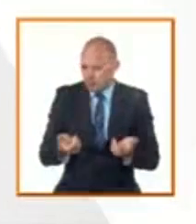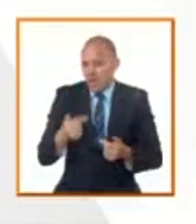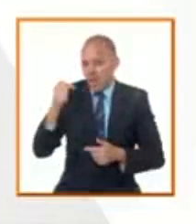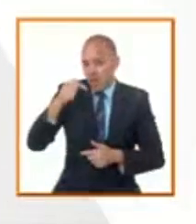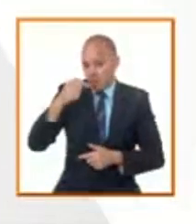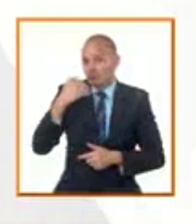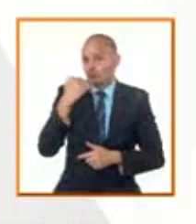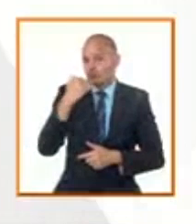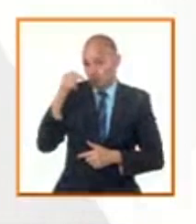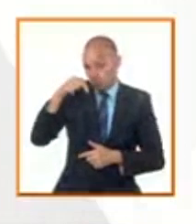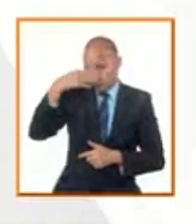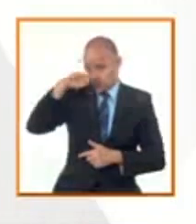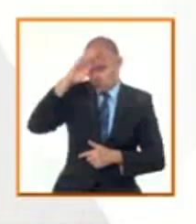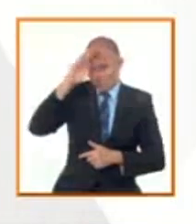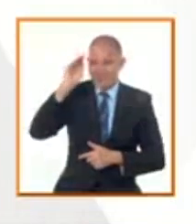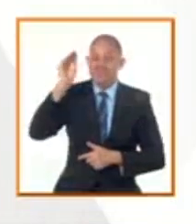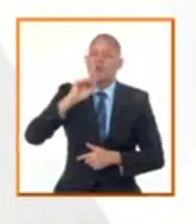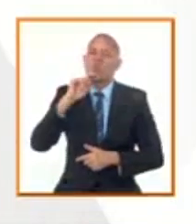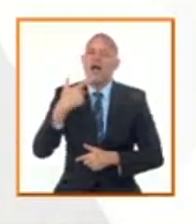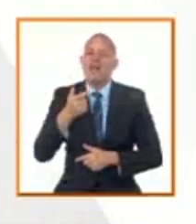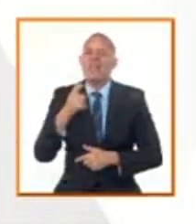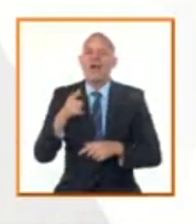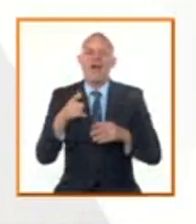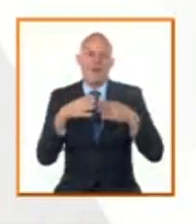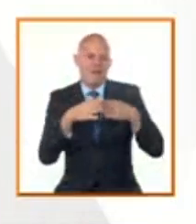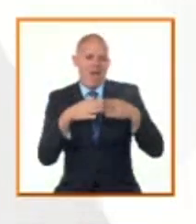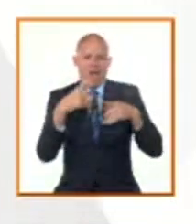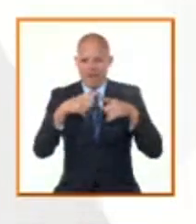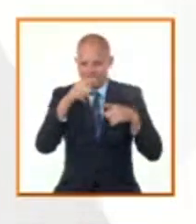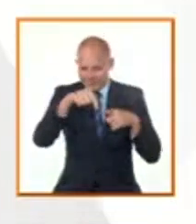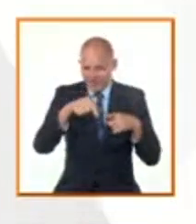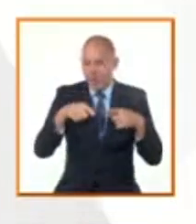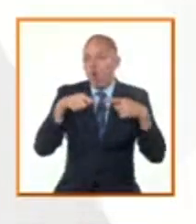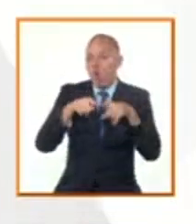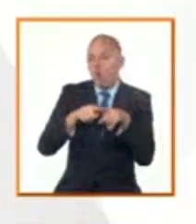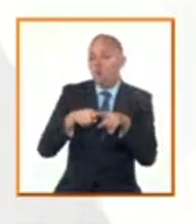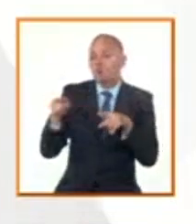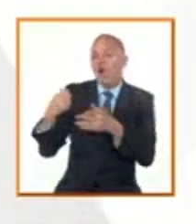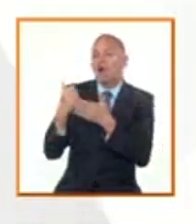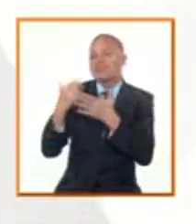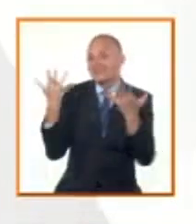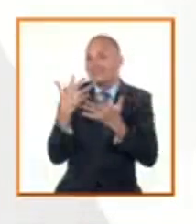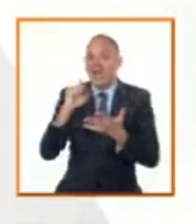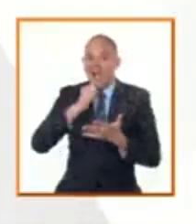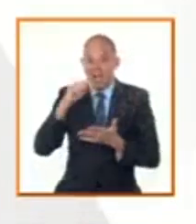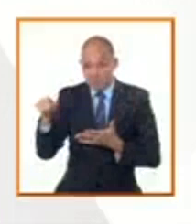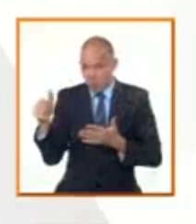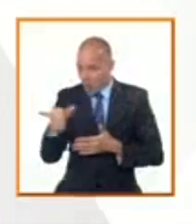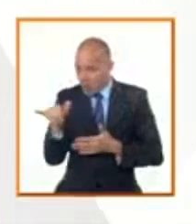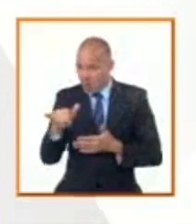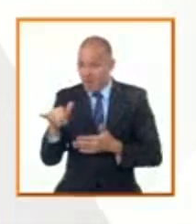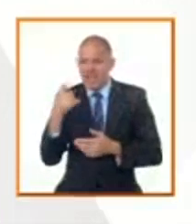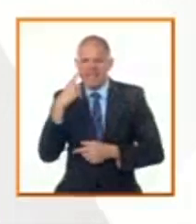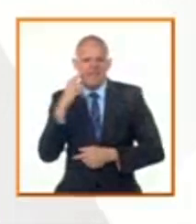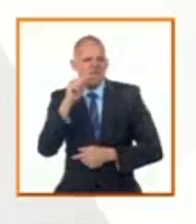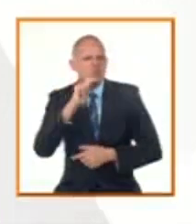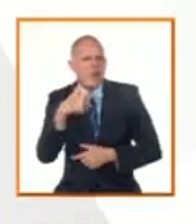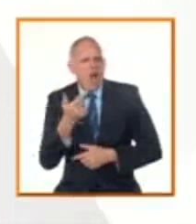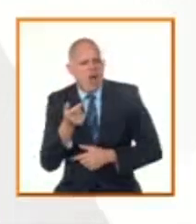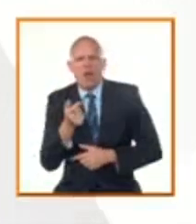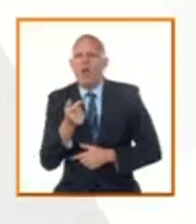Unidos, le dieron persecución a una lancha rápida que en franca actividad de tráfico internacional de drogas desde el sur al